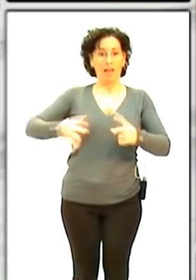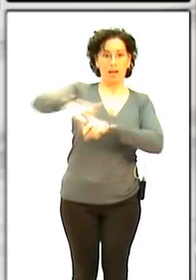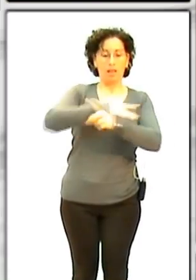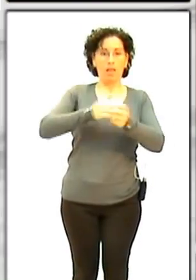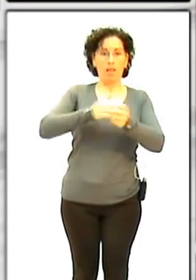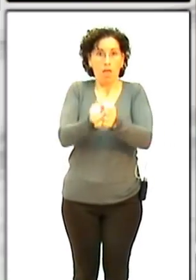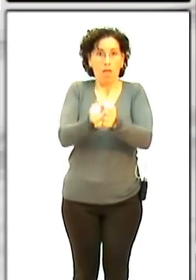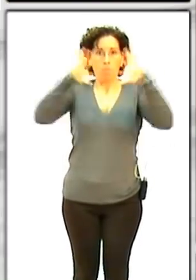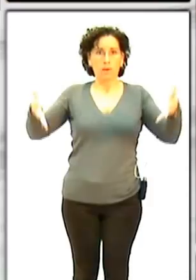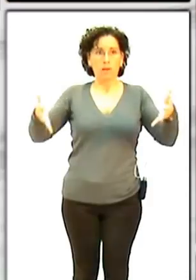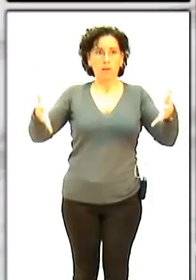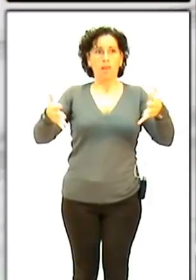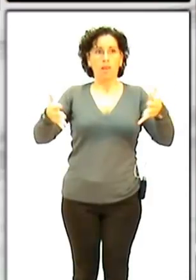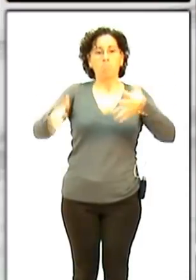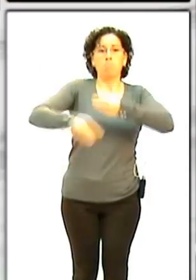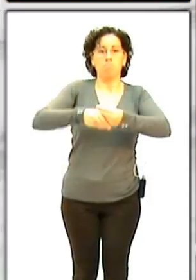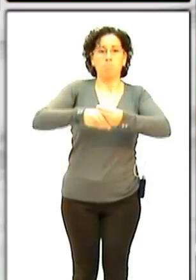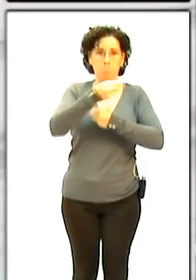Por ejemplo,